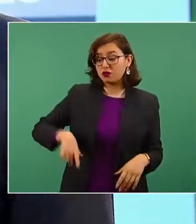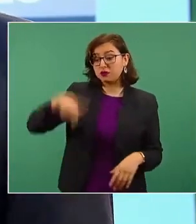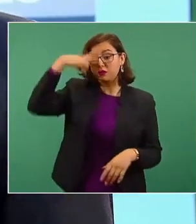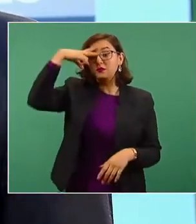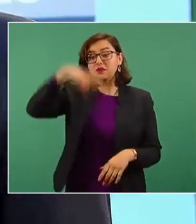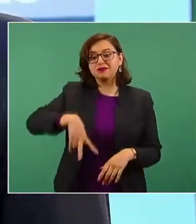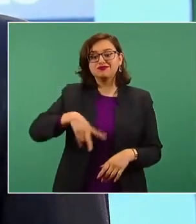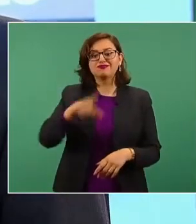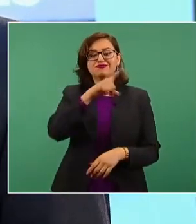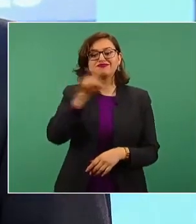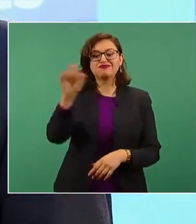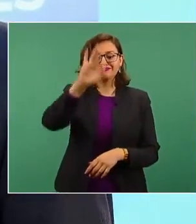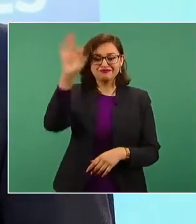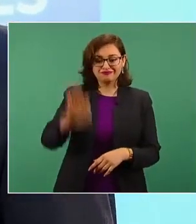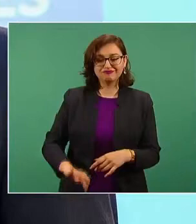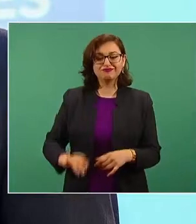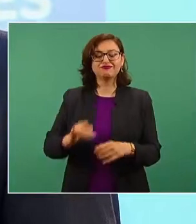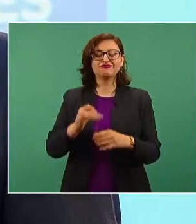completamente libre,